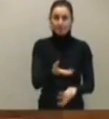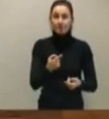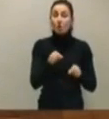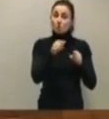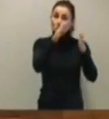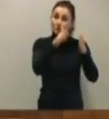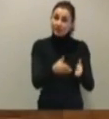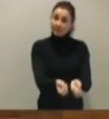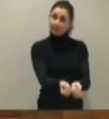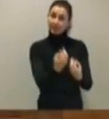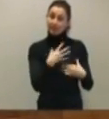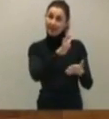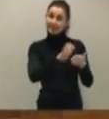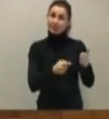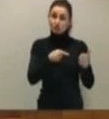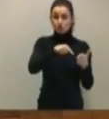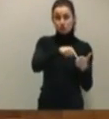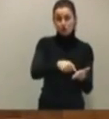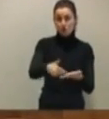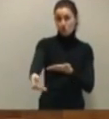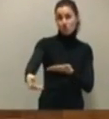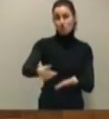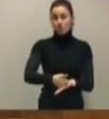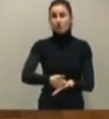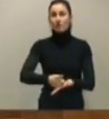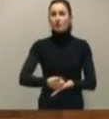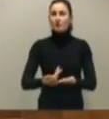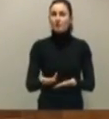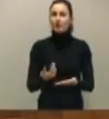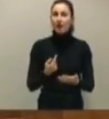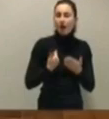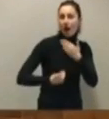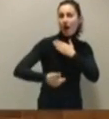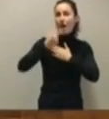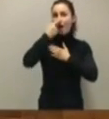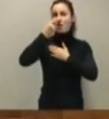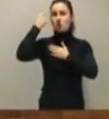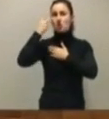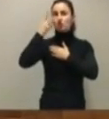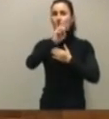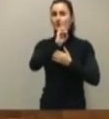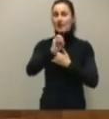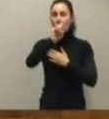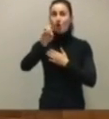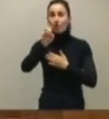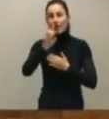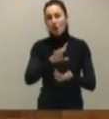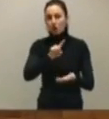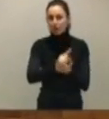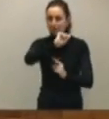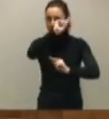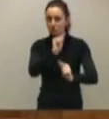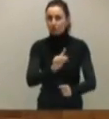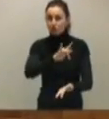Usted dice en el texto de su enmienda que solicita volver al año 2011, al presupuesto del 2011. Supongo